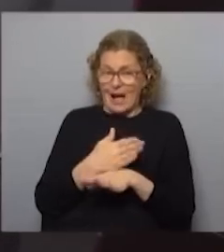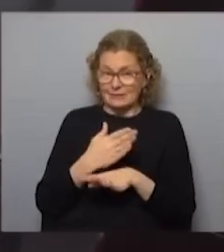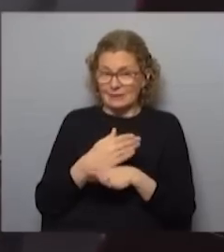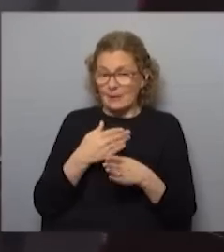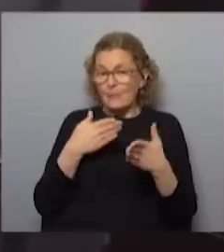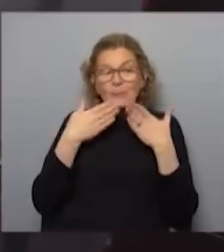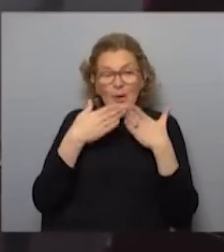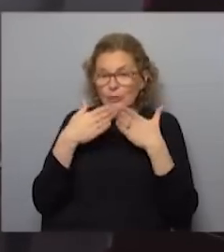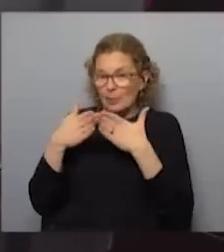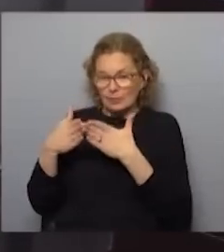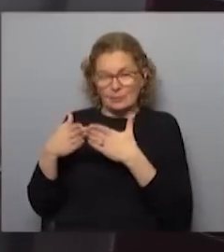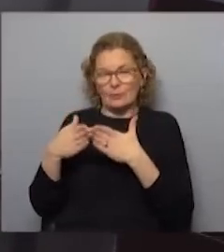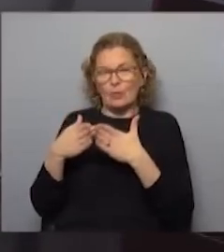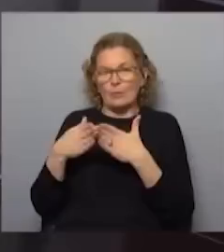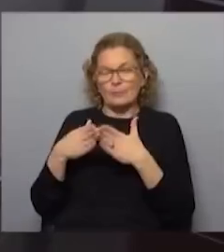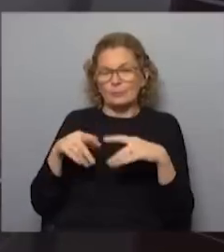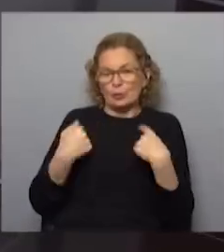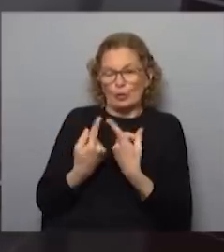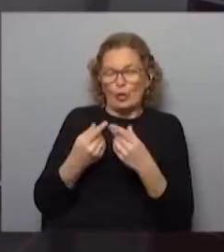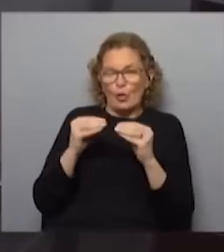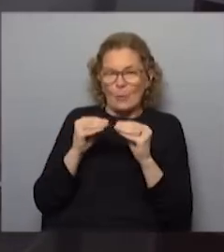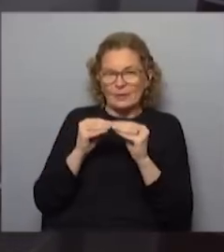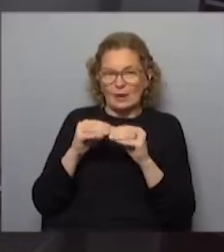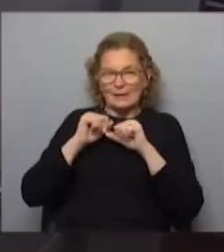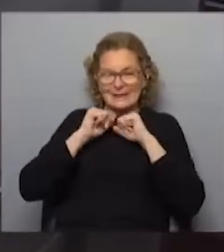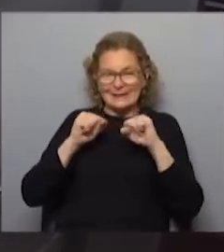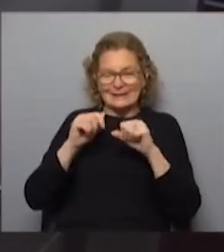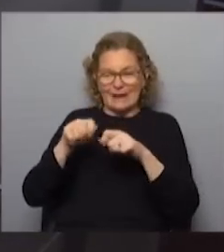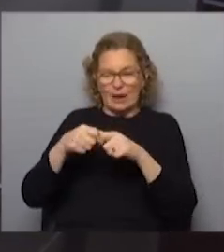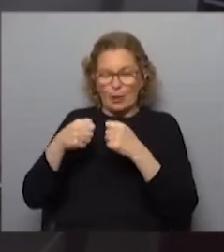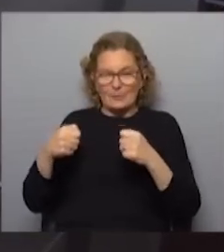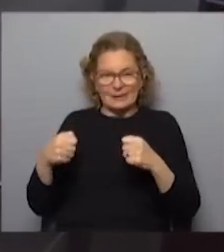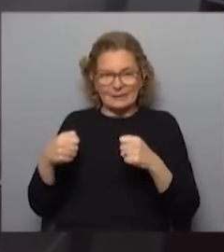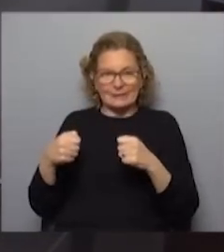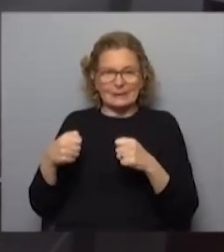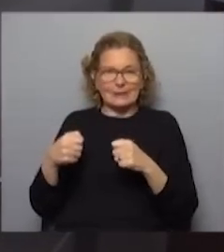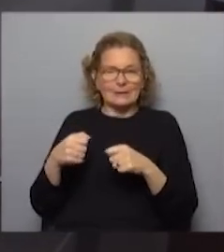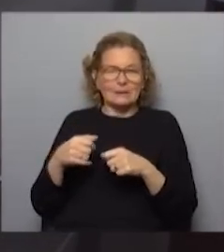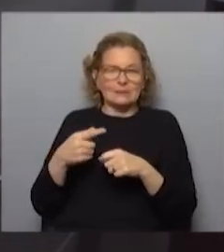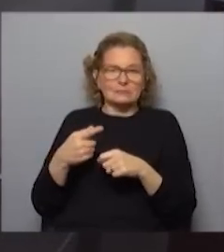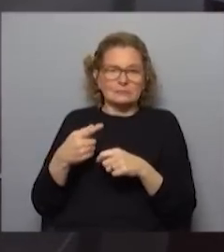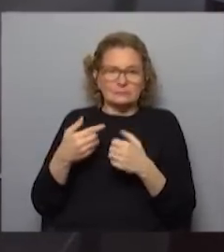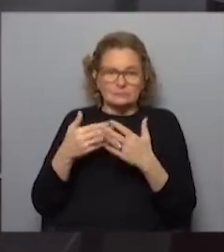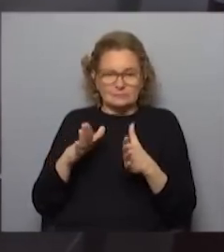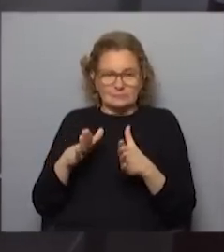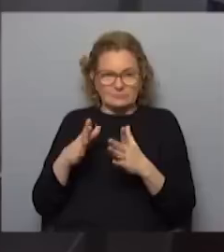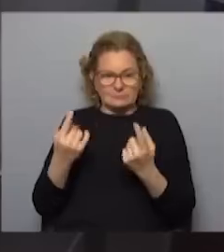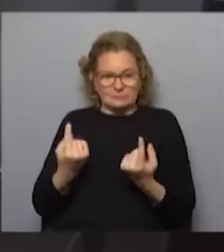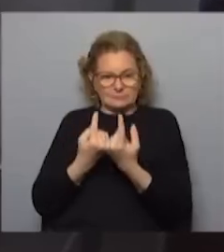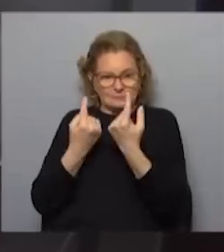consulta en su momento con los compañeros del secretariado ejecutivo de epis cnt de iniciar un programa de